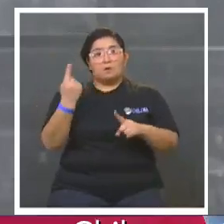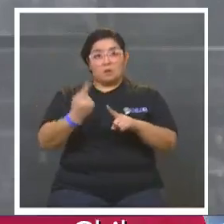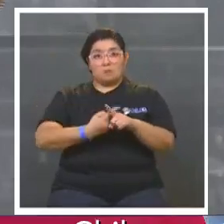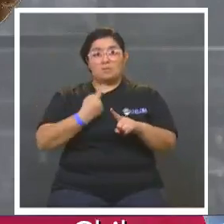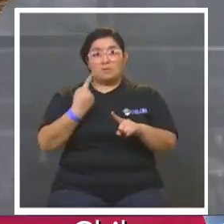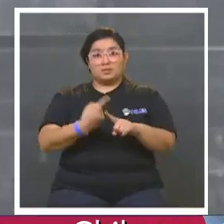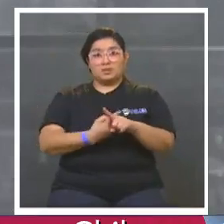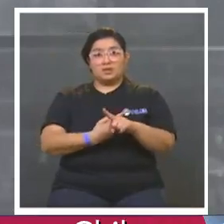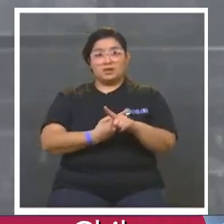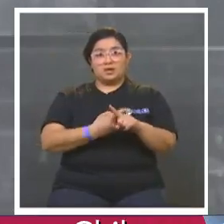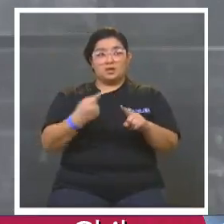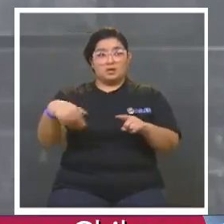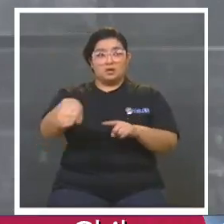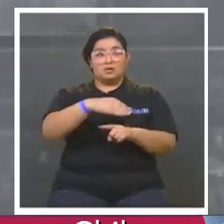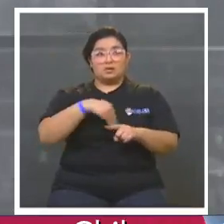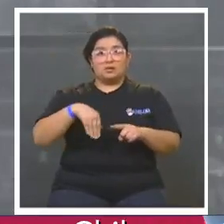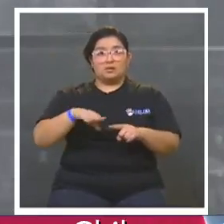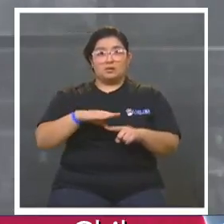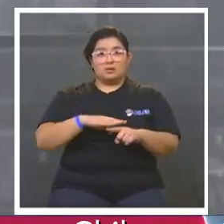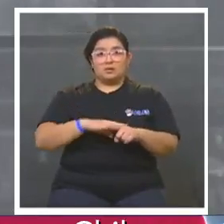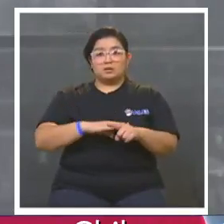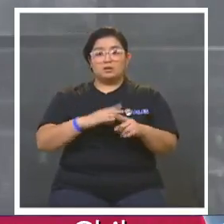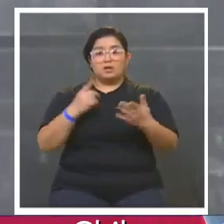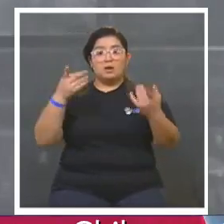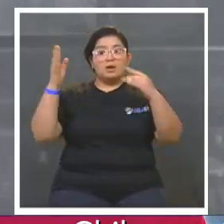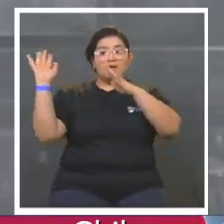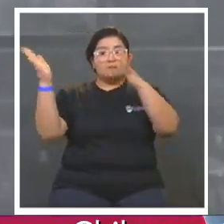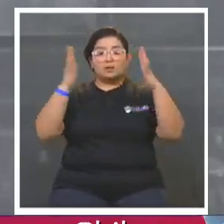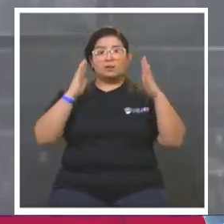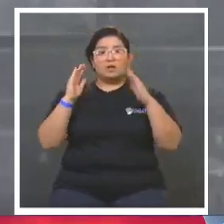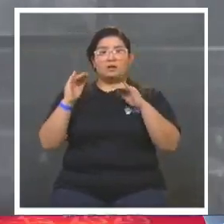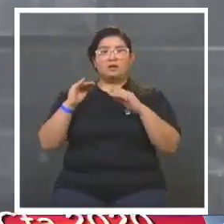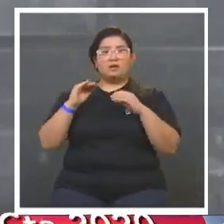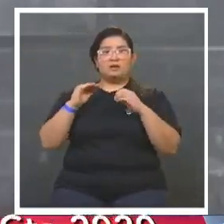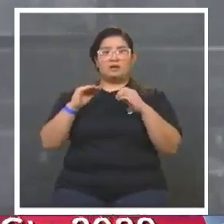nosotros. El aplauso de nuestro panel virtual. Muchísimas gracias.